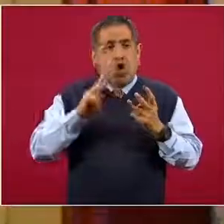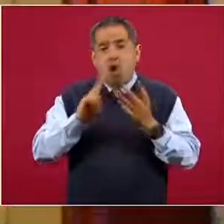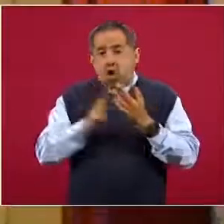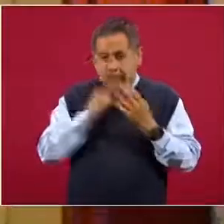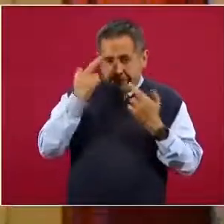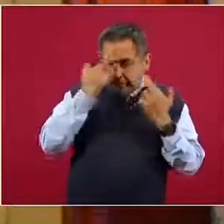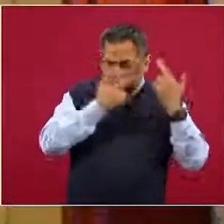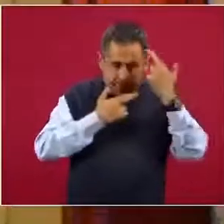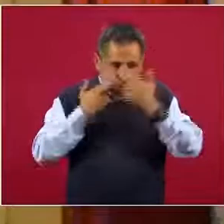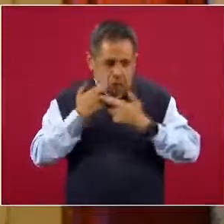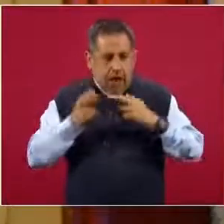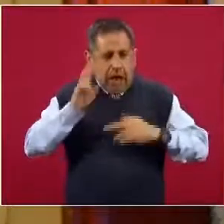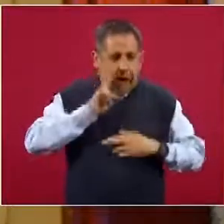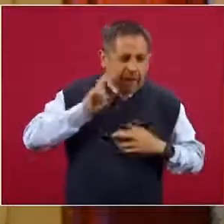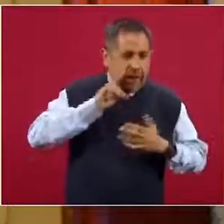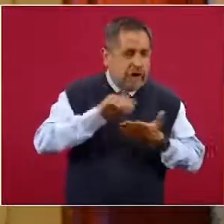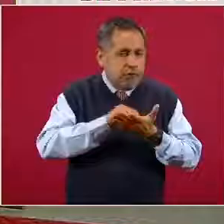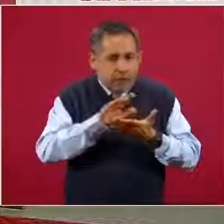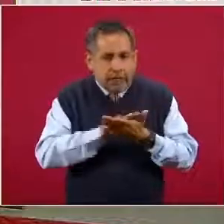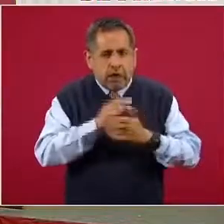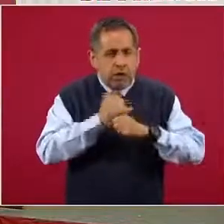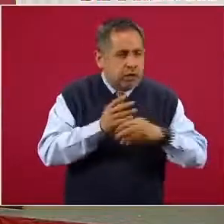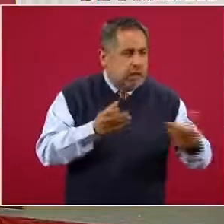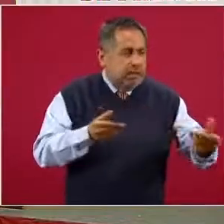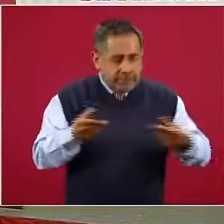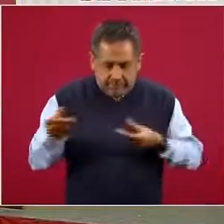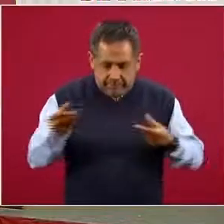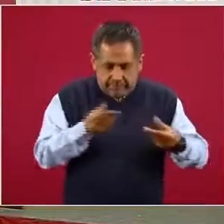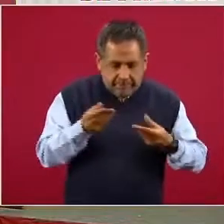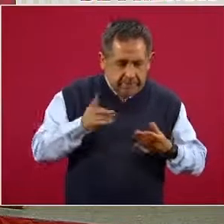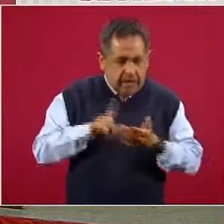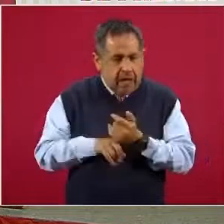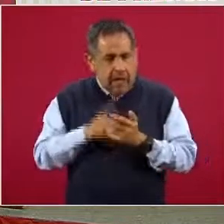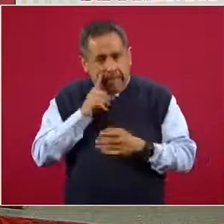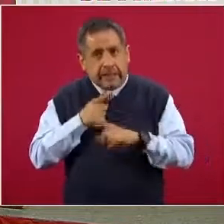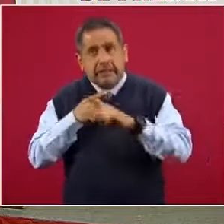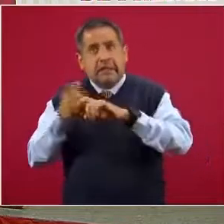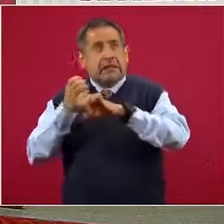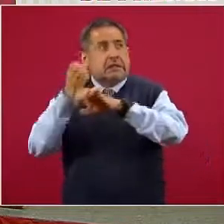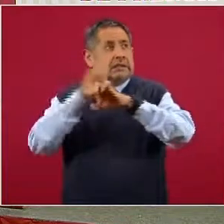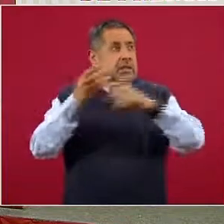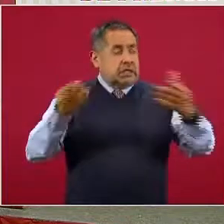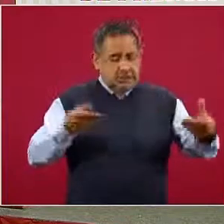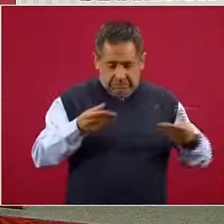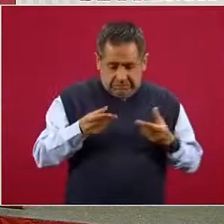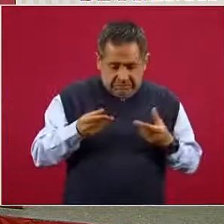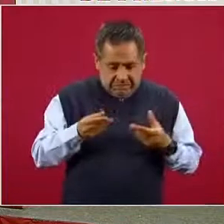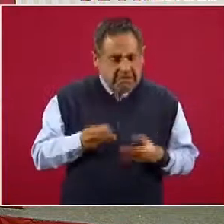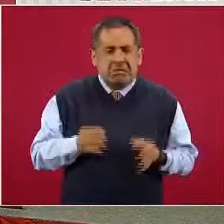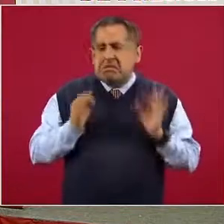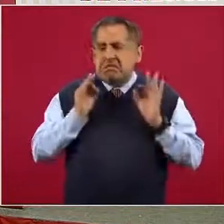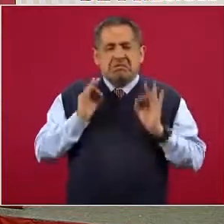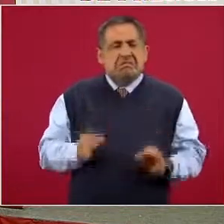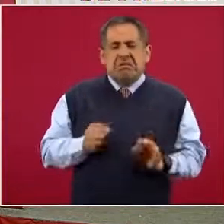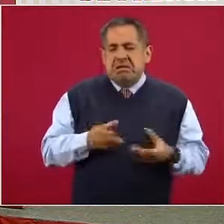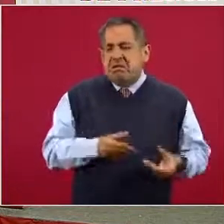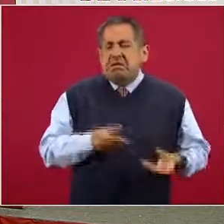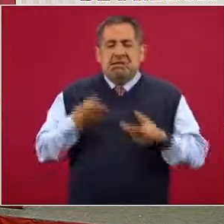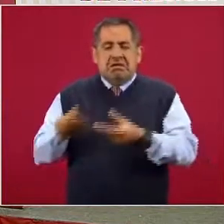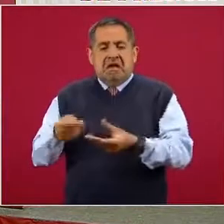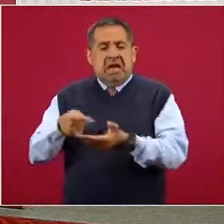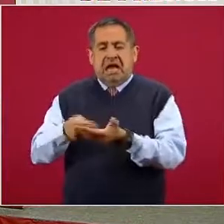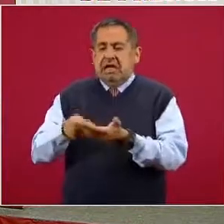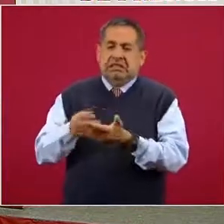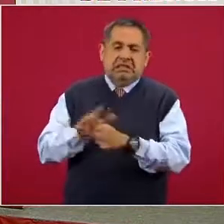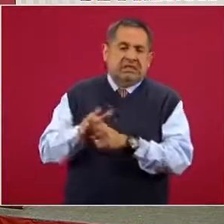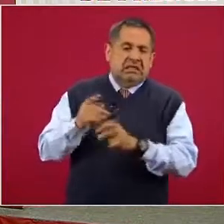revisión, validación de la información que se estaba emitiendo por parte de los estados, hasta que llegamos a un momento en donde los números y